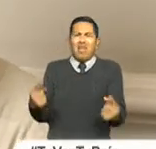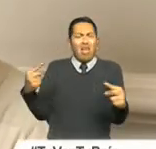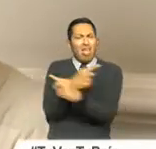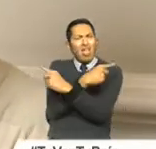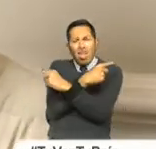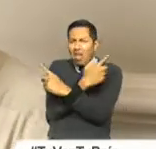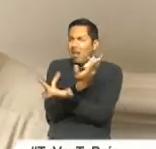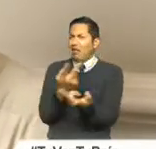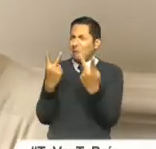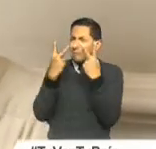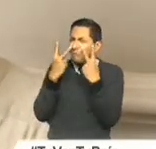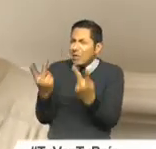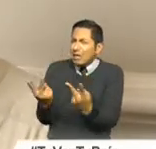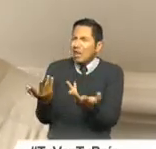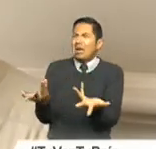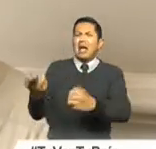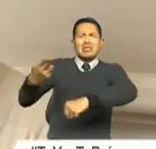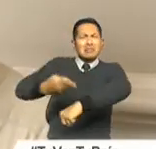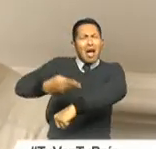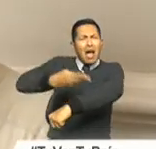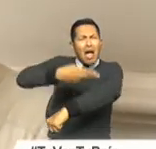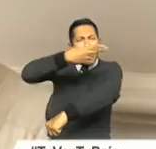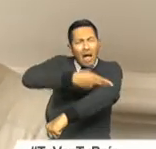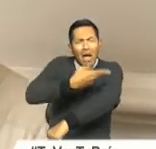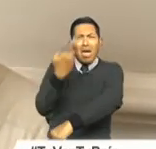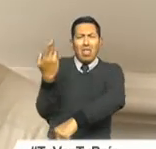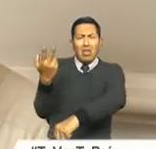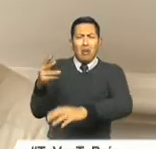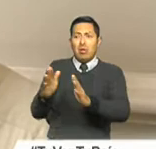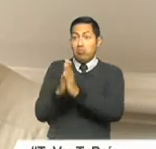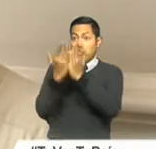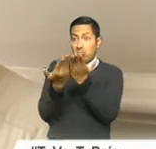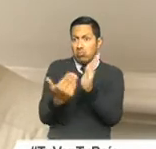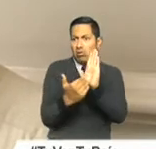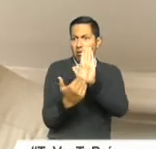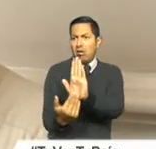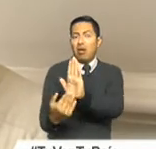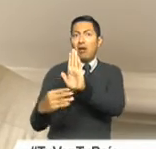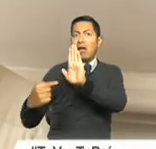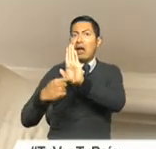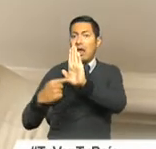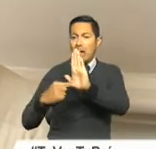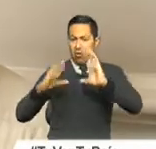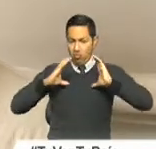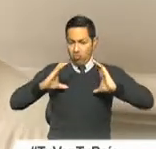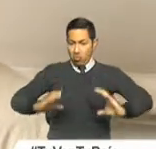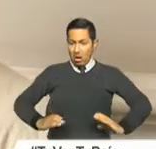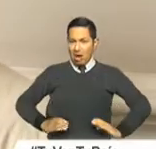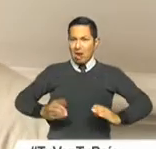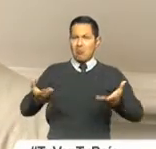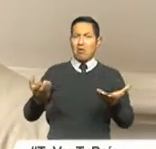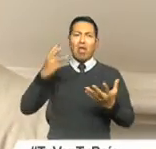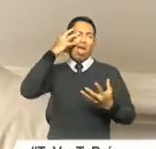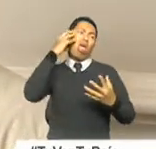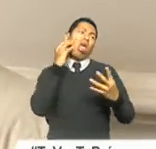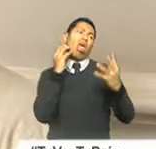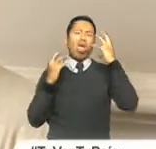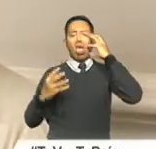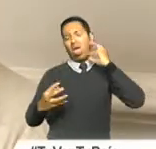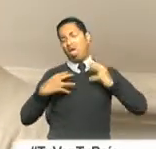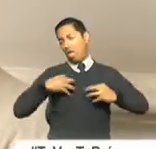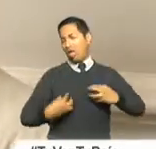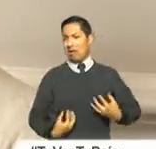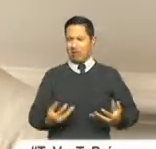medio de comunicación impreso que publicó la manera en cómo el cuerpo quedó después del accidente. De haber existido para